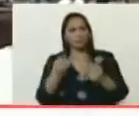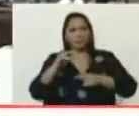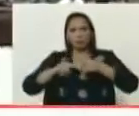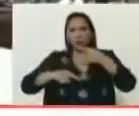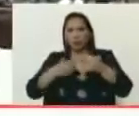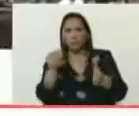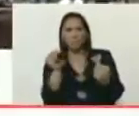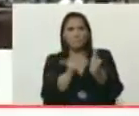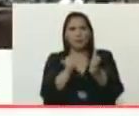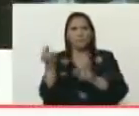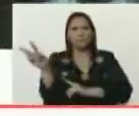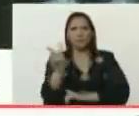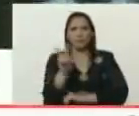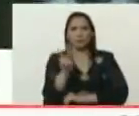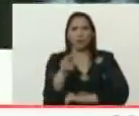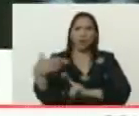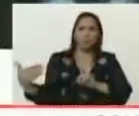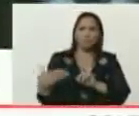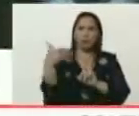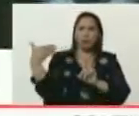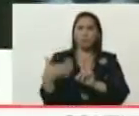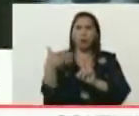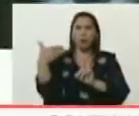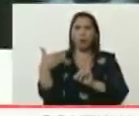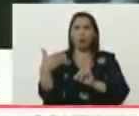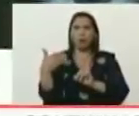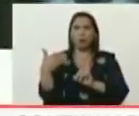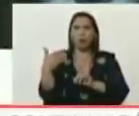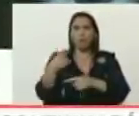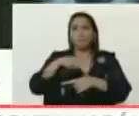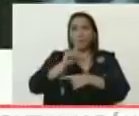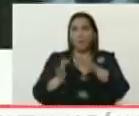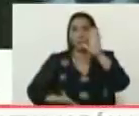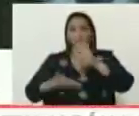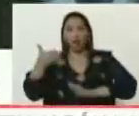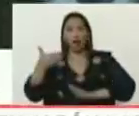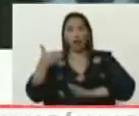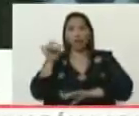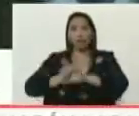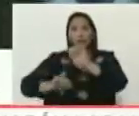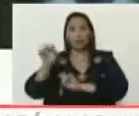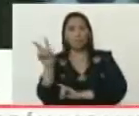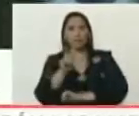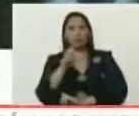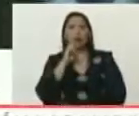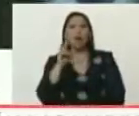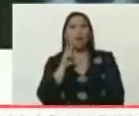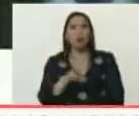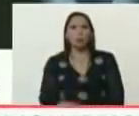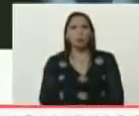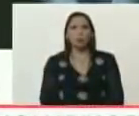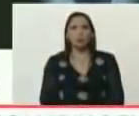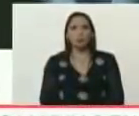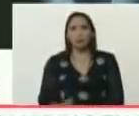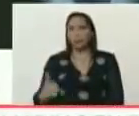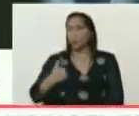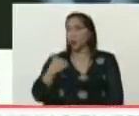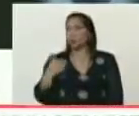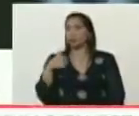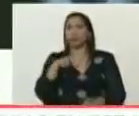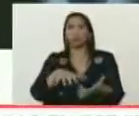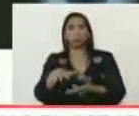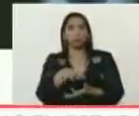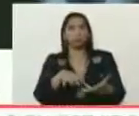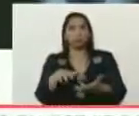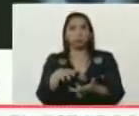Venezuela es atacada, el primero que sale a defender a Venezuela es Evo Morales. en cualquier circunstancia así